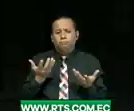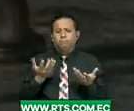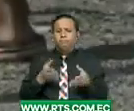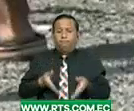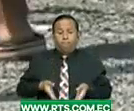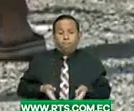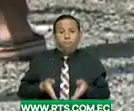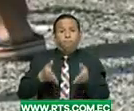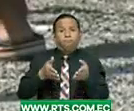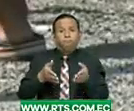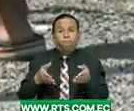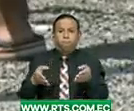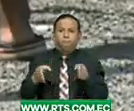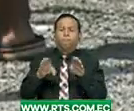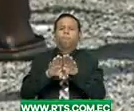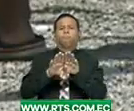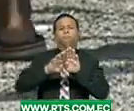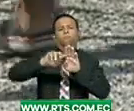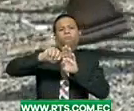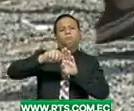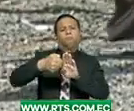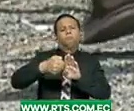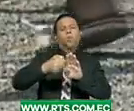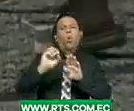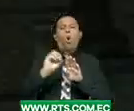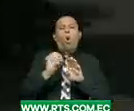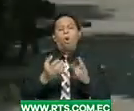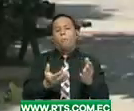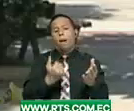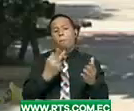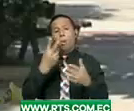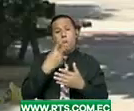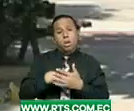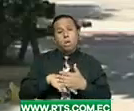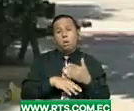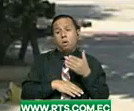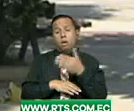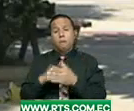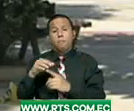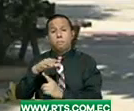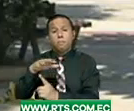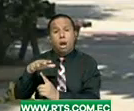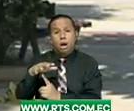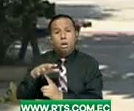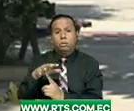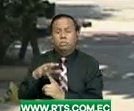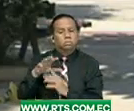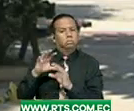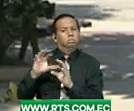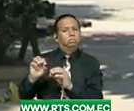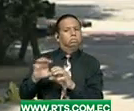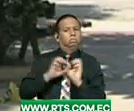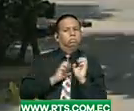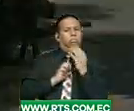peatonales, abstenerse de llevar a sus hijos al parque y ahora están solicitando la